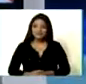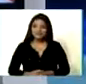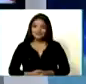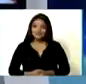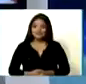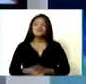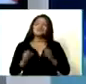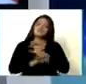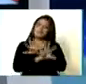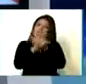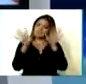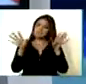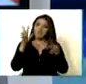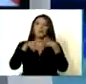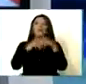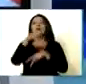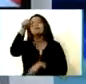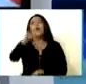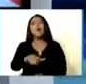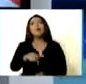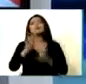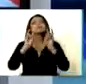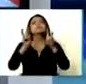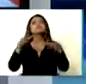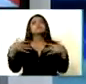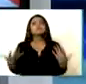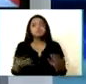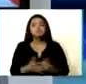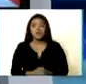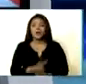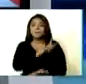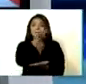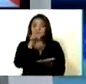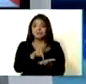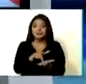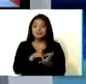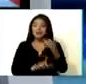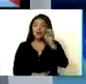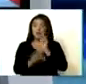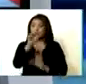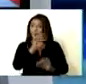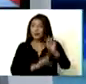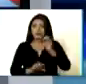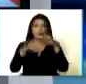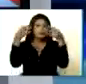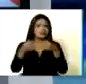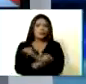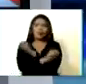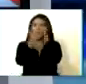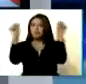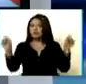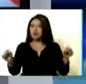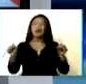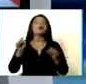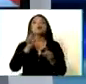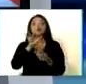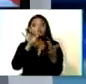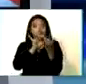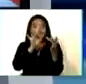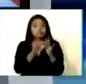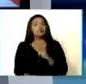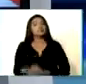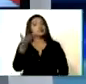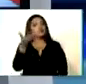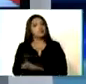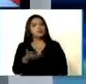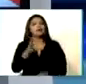con, por supuesto, su programa La Pauta de Hoy. Le preguntamos que para que participe a través de las redes sociales, como hacemos todas las mañanas, su interacción es sumamente importante para nosotros.